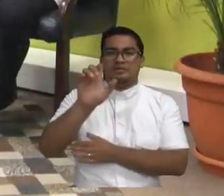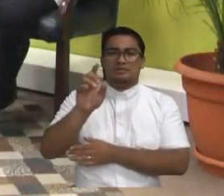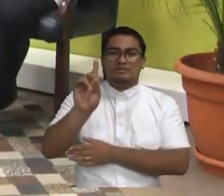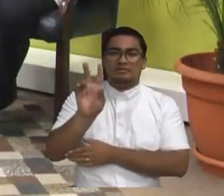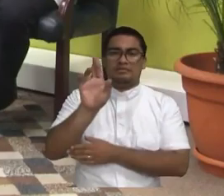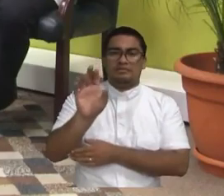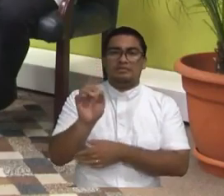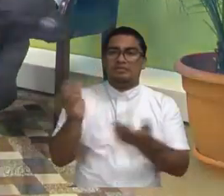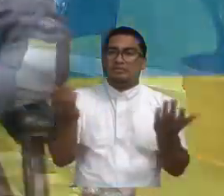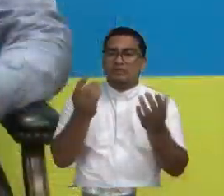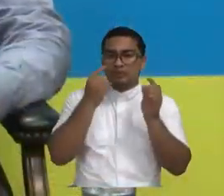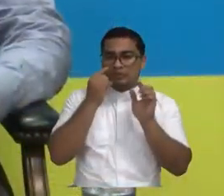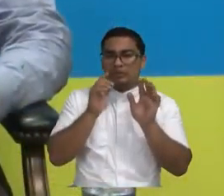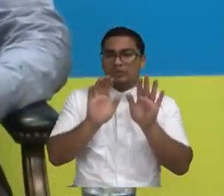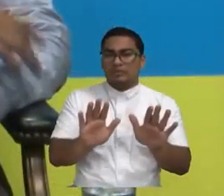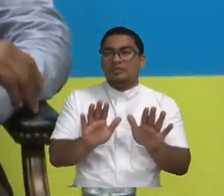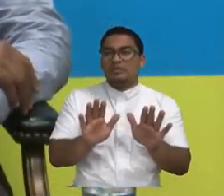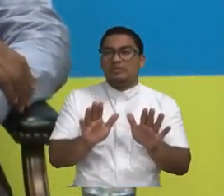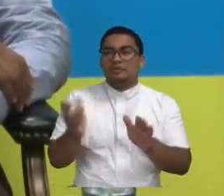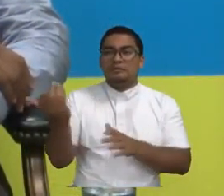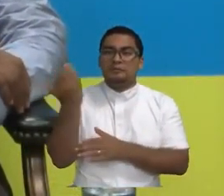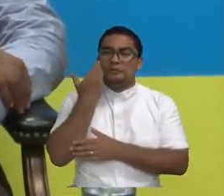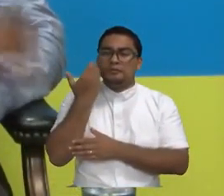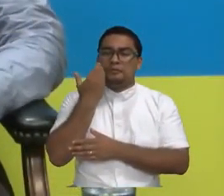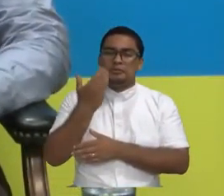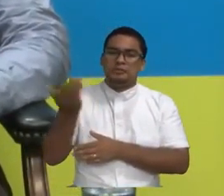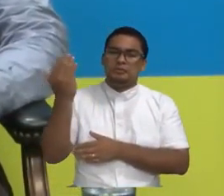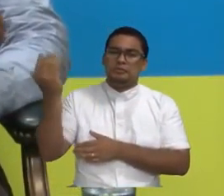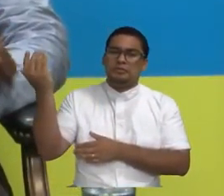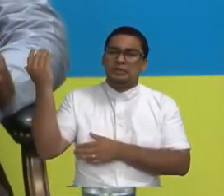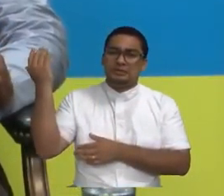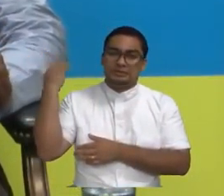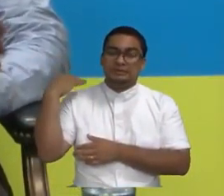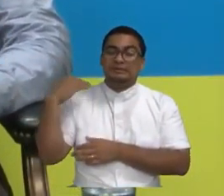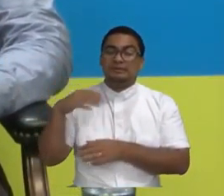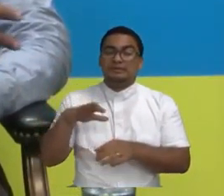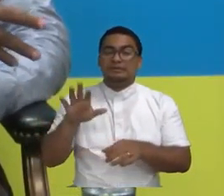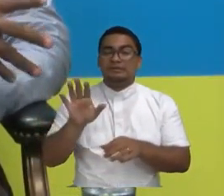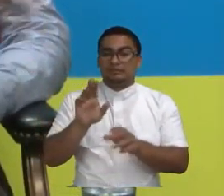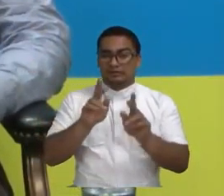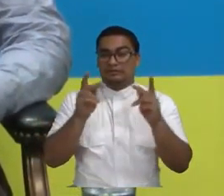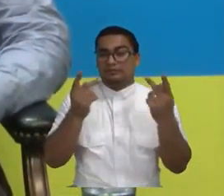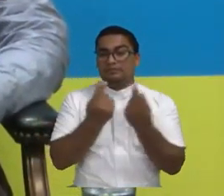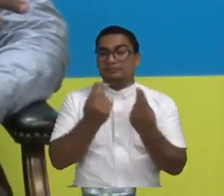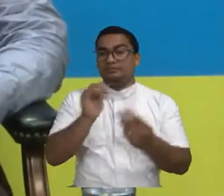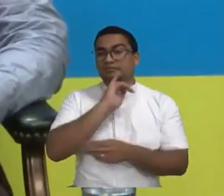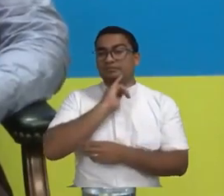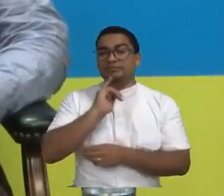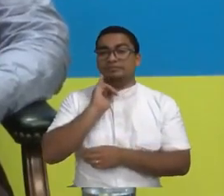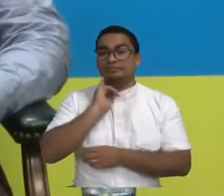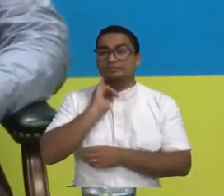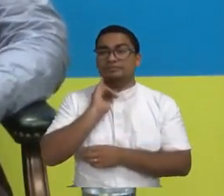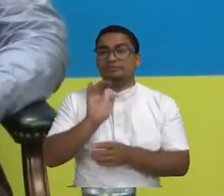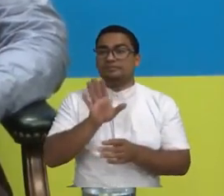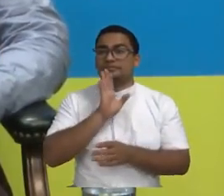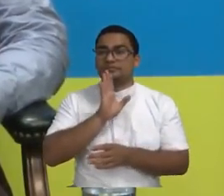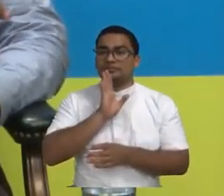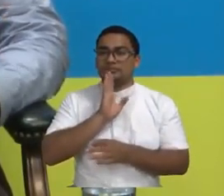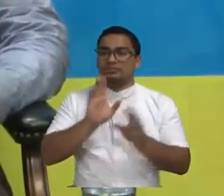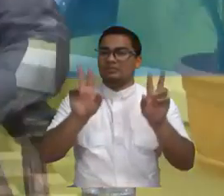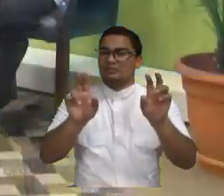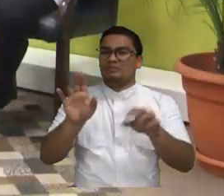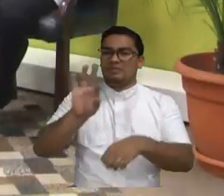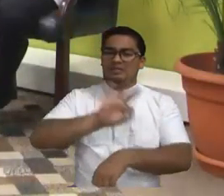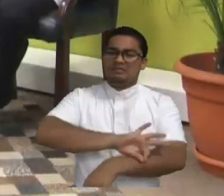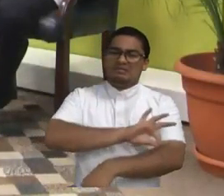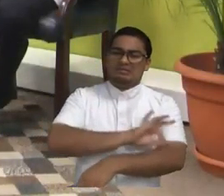tratarla. Era la enfermedad de la época en ese entonces. Exacto. Se hablaba del aislamiento.